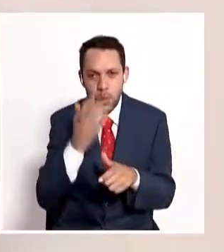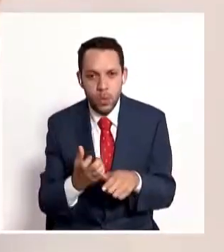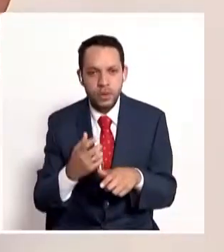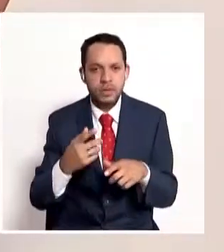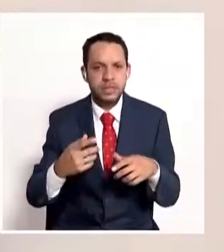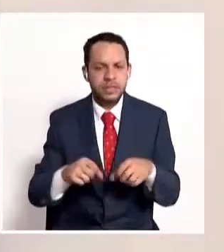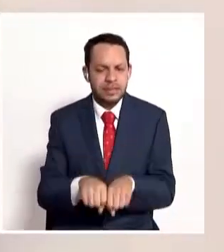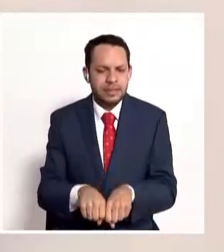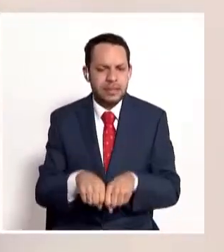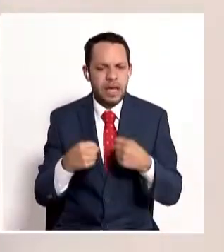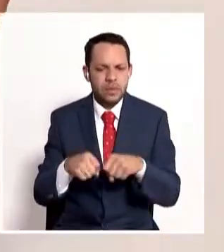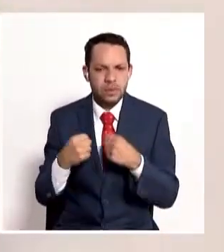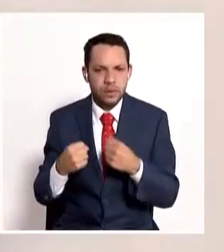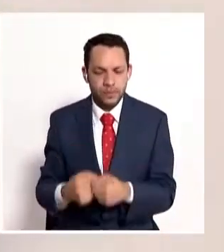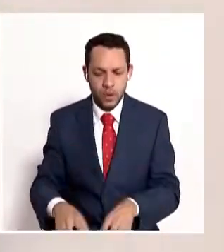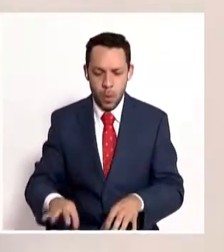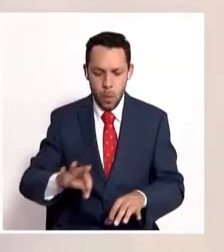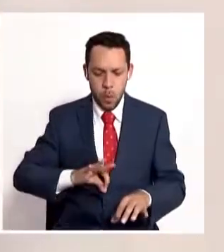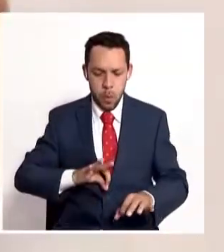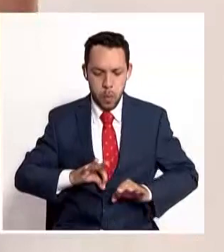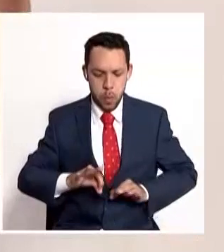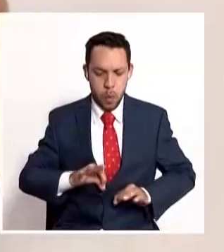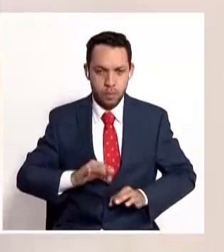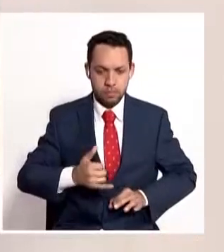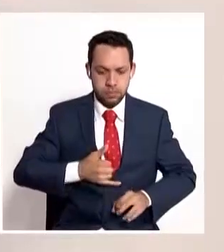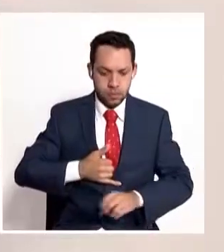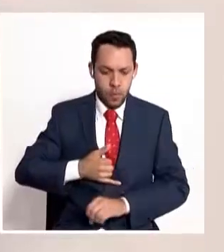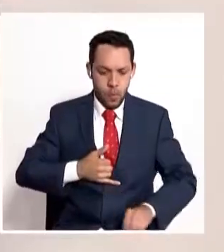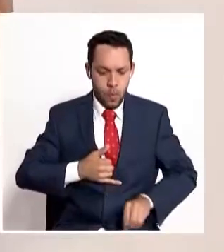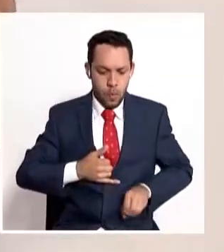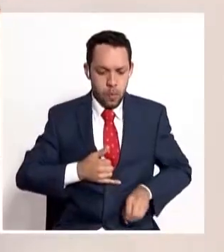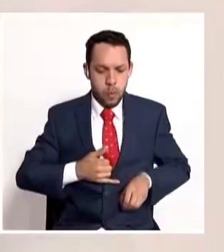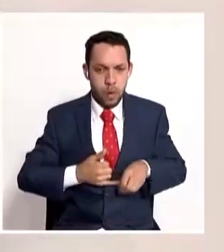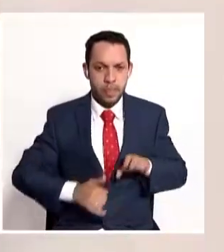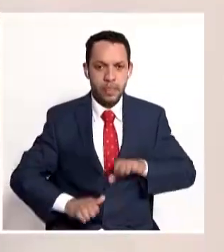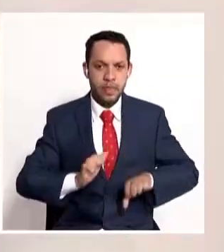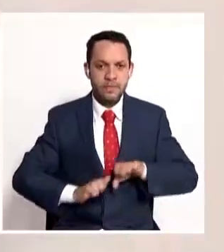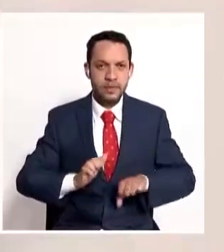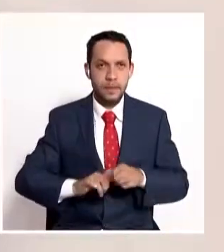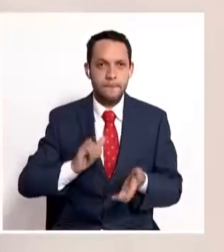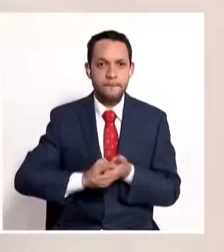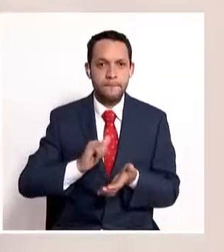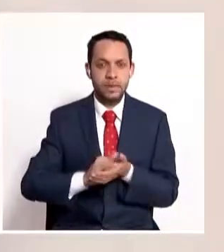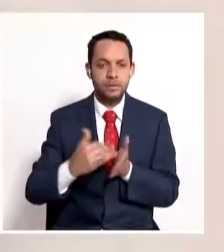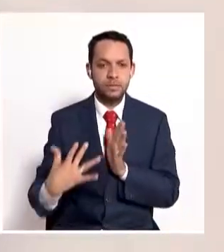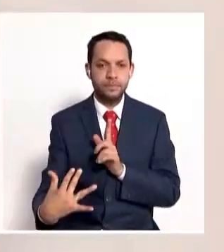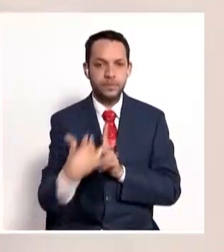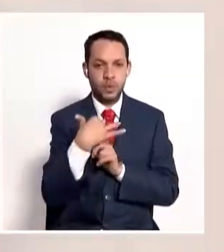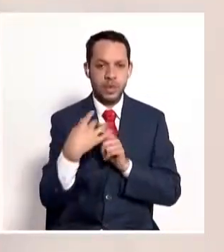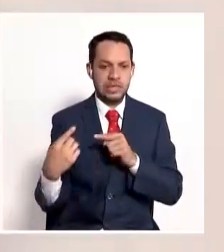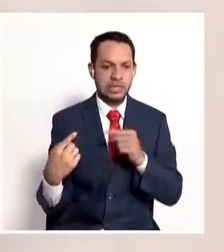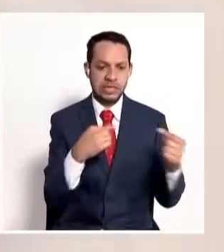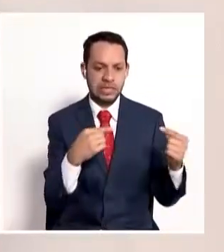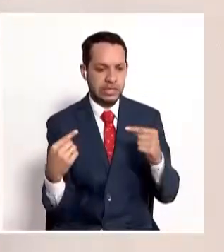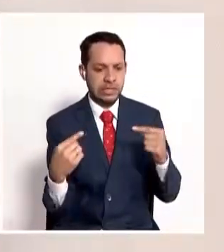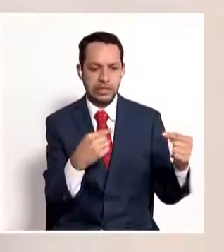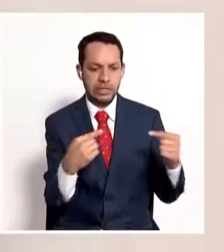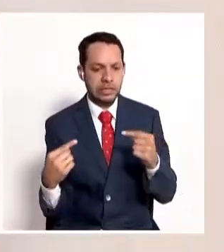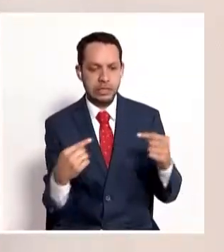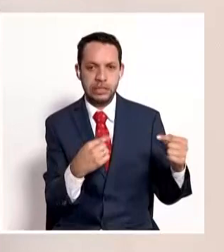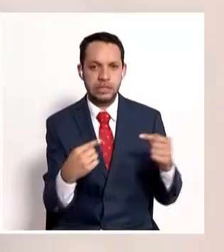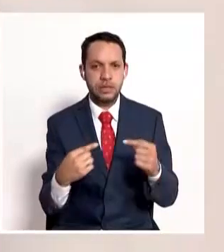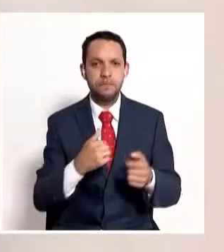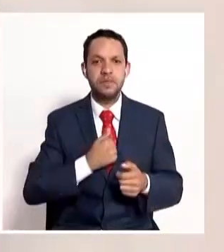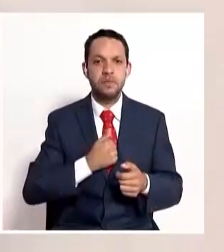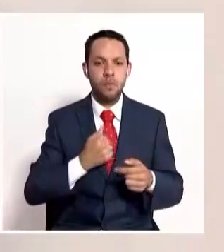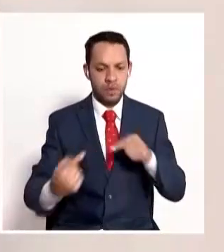tantas defensas que me que mi sistema inmunológico esas propias defensas hacen un choque y comienzan a atacar